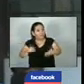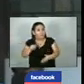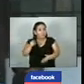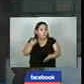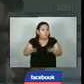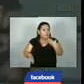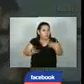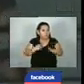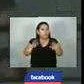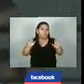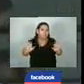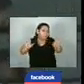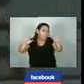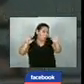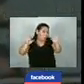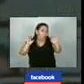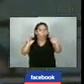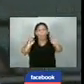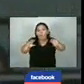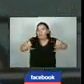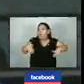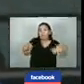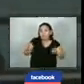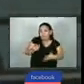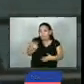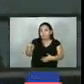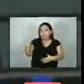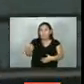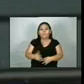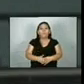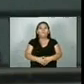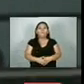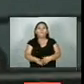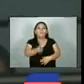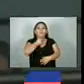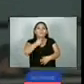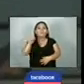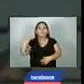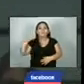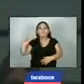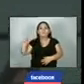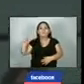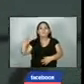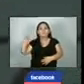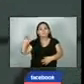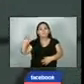establecer una sentencia o condena para los imputados. Aldair Tadeo, Noticiero Hechos.